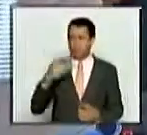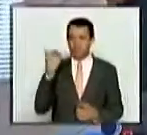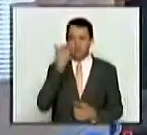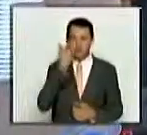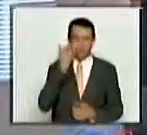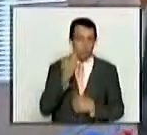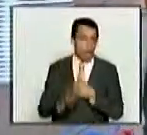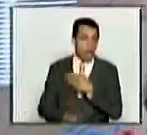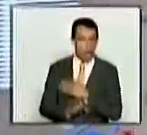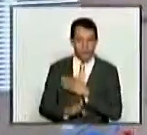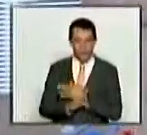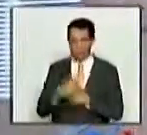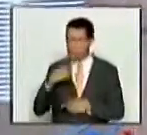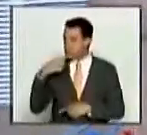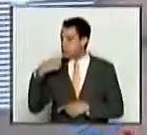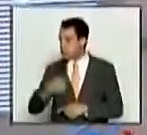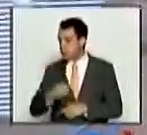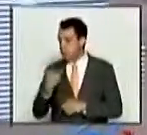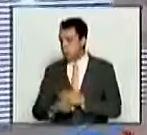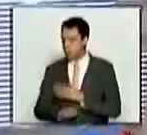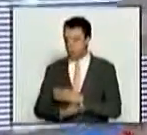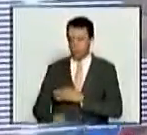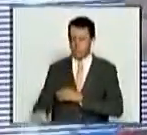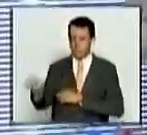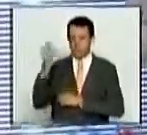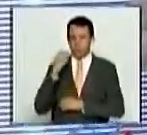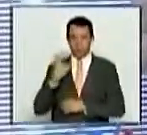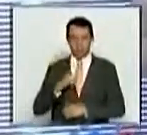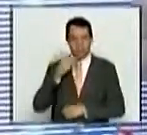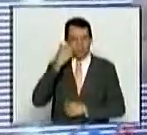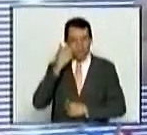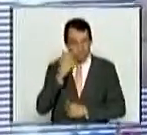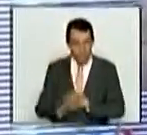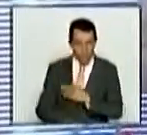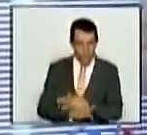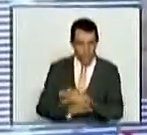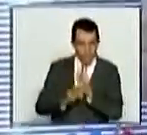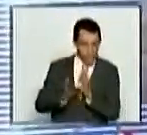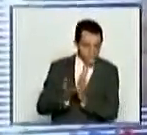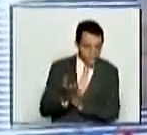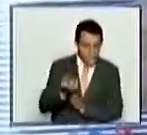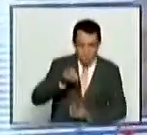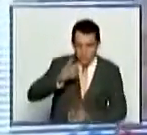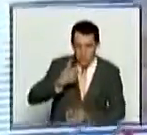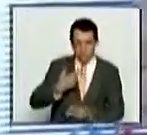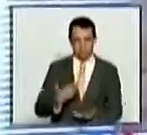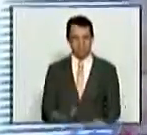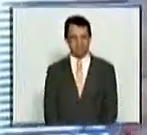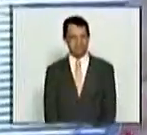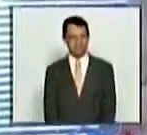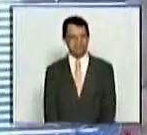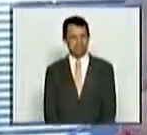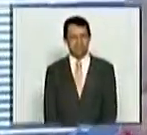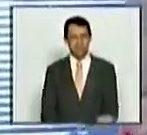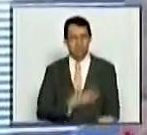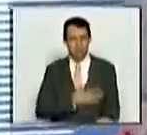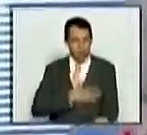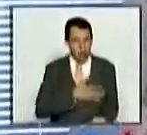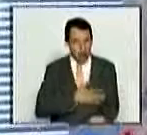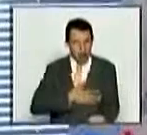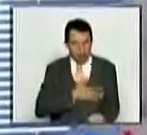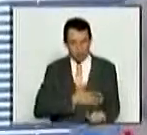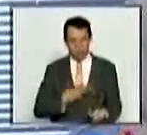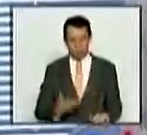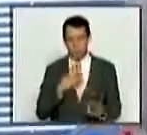casi encima cuando lo están enmarcando en tomar una medicación de por vida y ese paciente empieza a